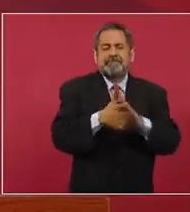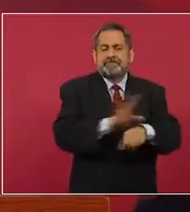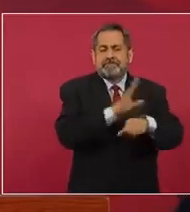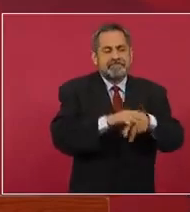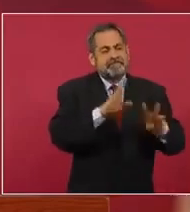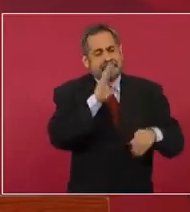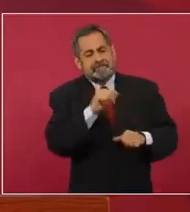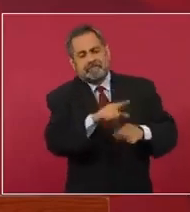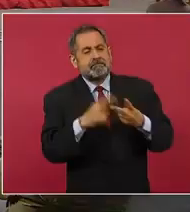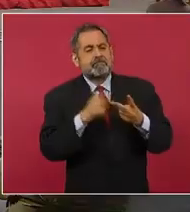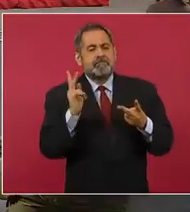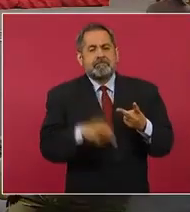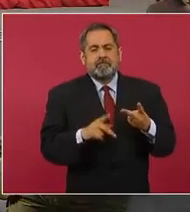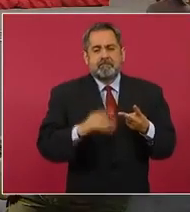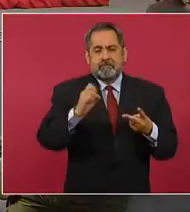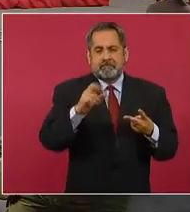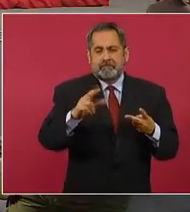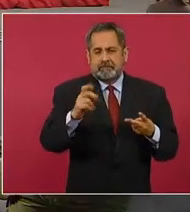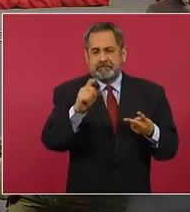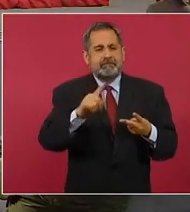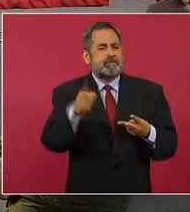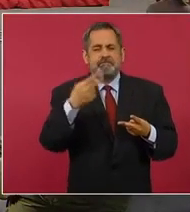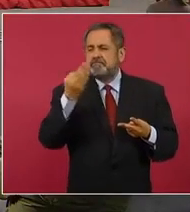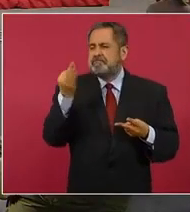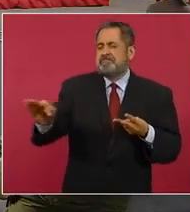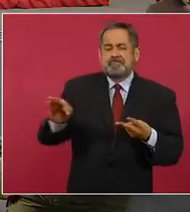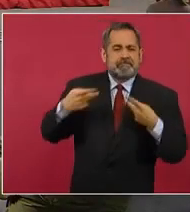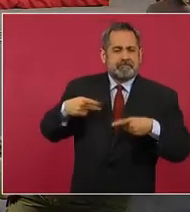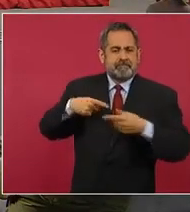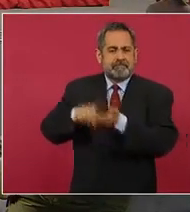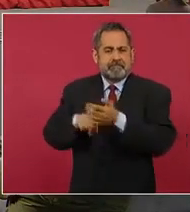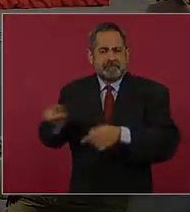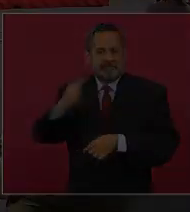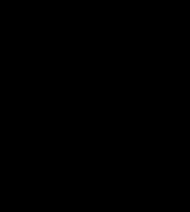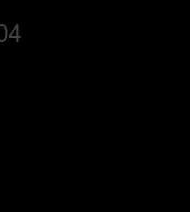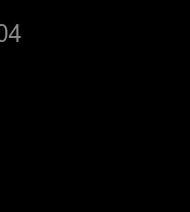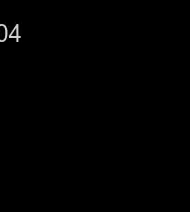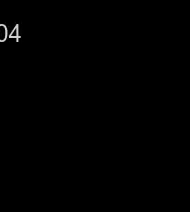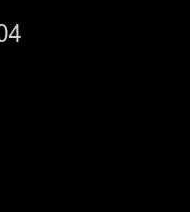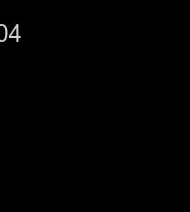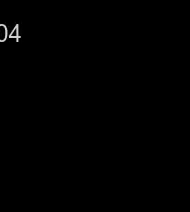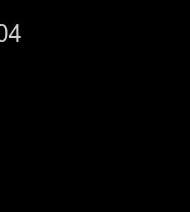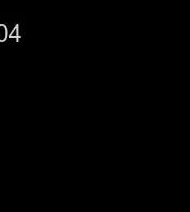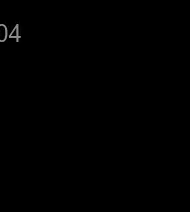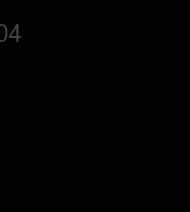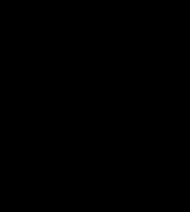energética, al igual que César Pecero, que son traidores a la patria y no les ha importado lesionar la fuente de trabajo.